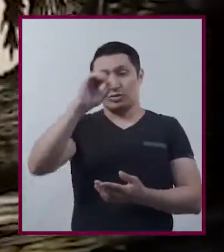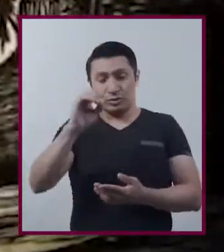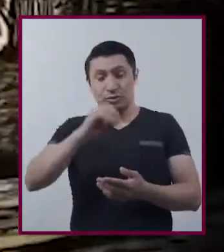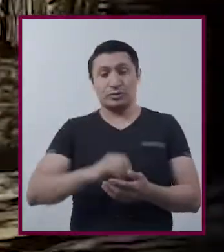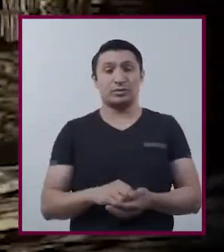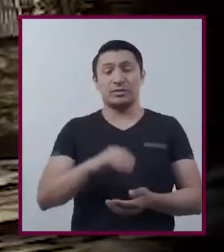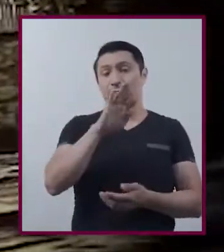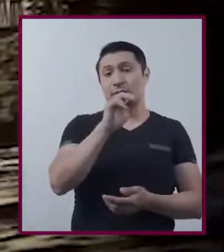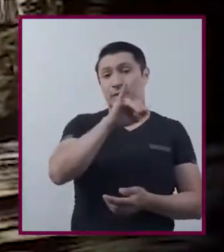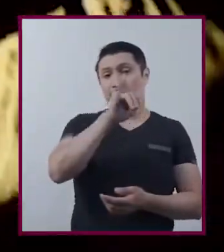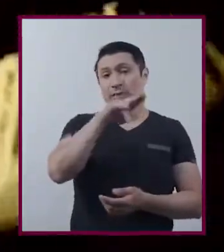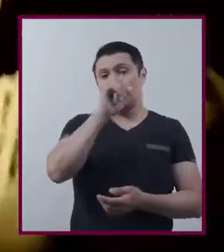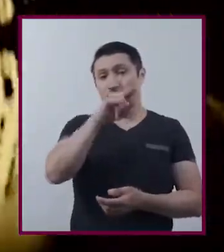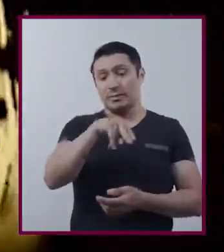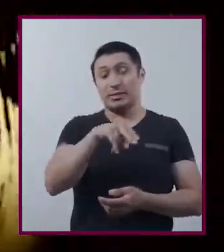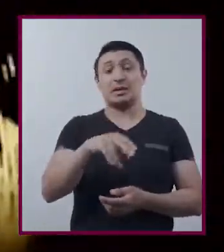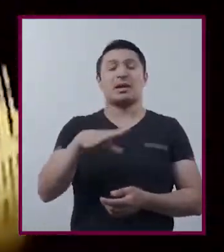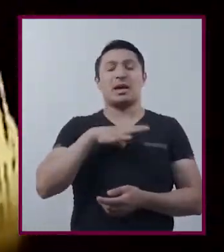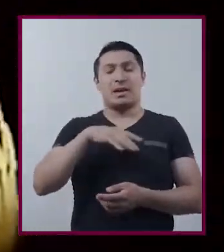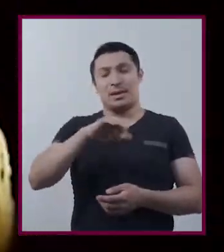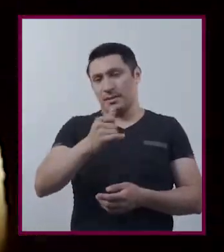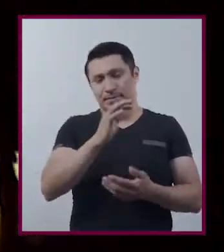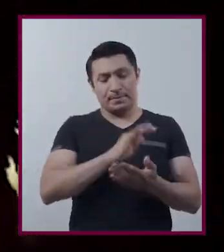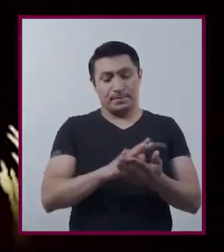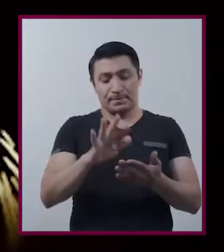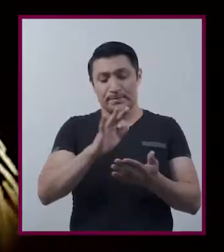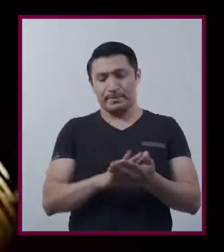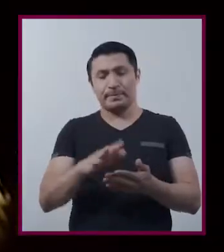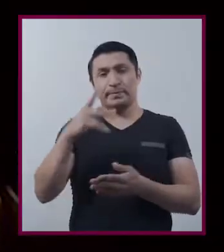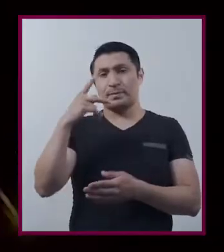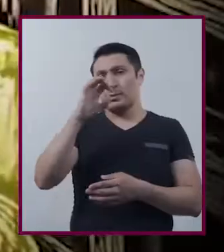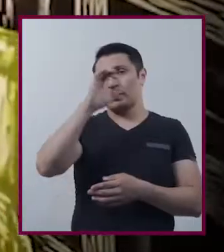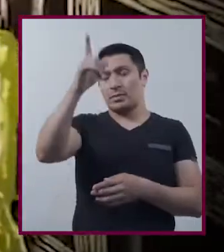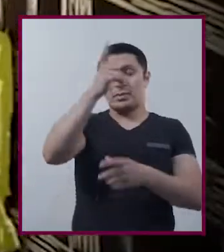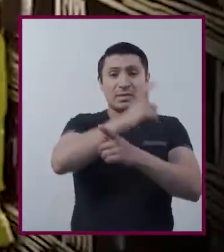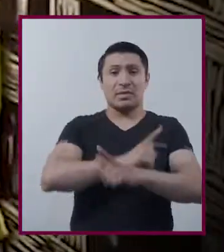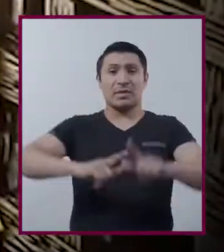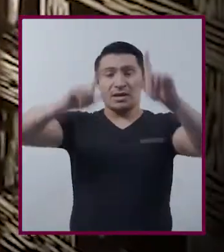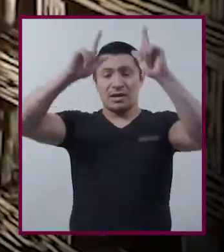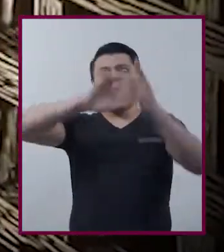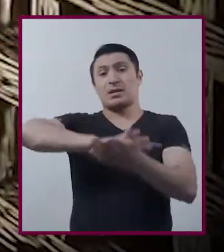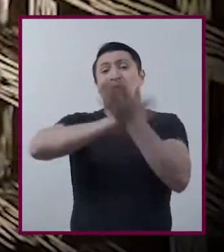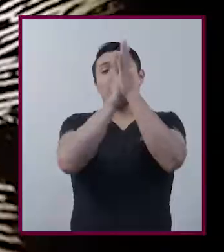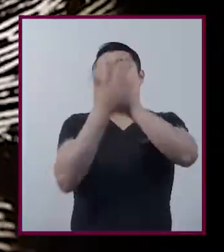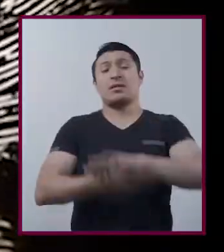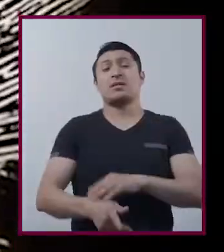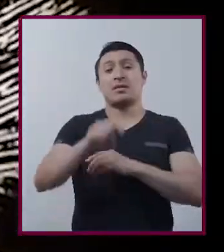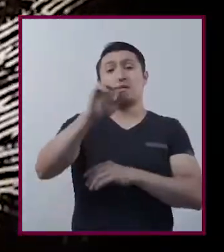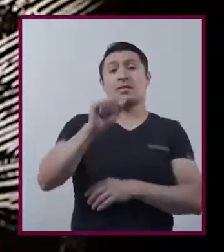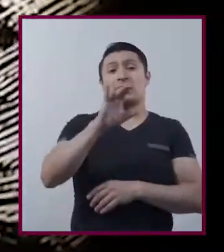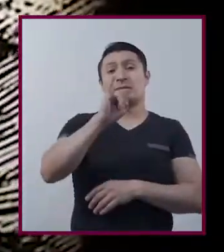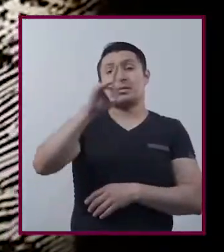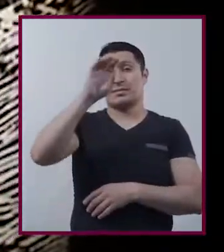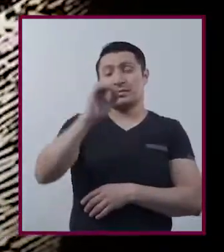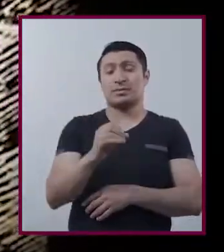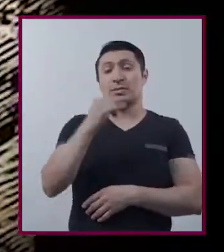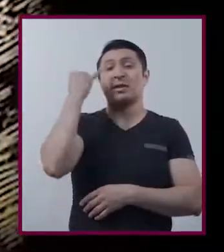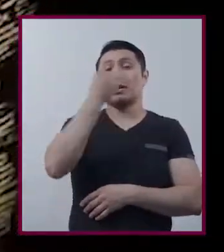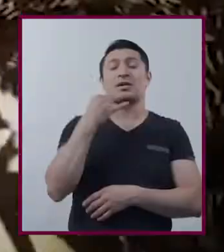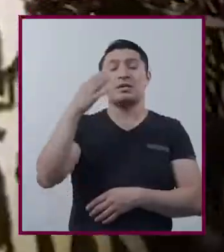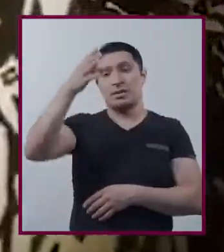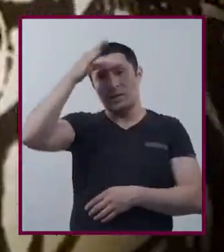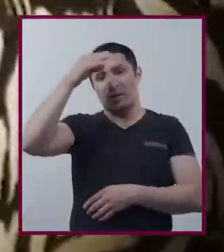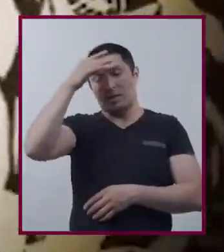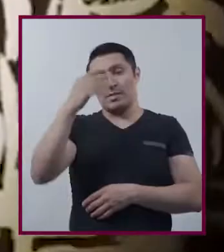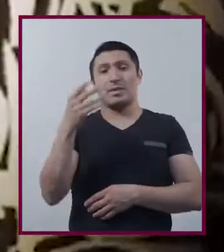y a Benjamin Constant. Formaba con estas y otras lecturas su espíritu liberal. Traducía a Tácito a